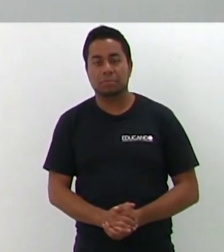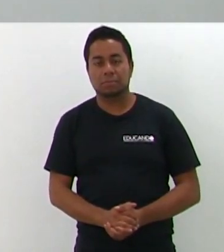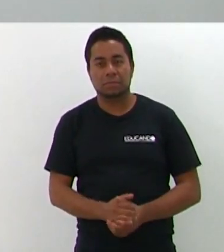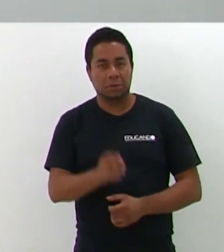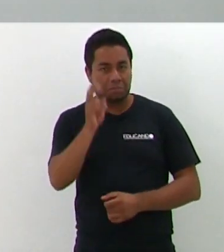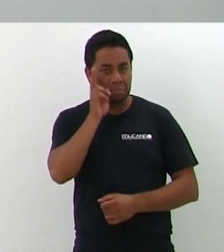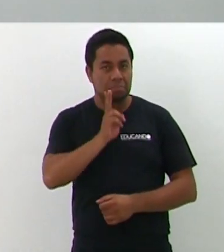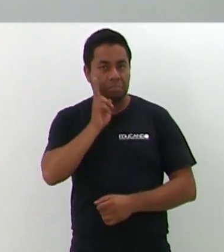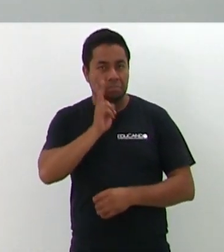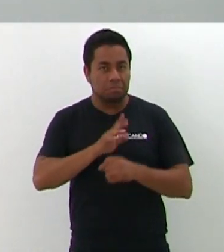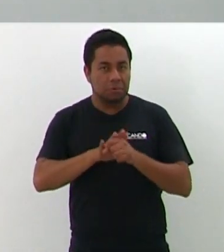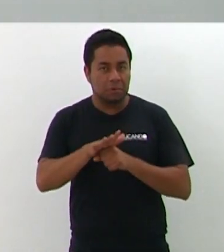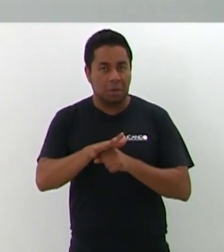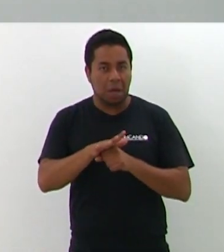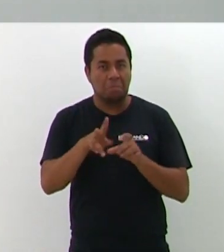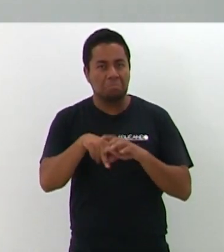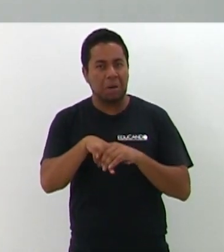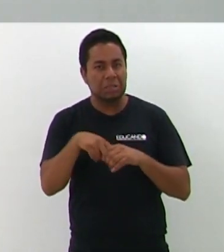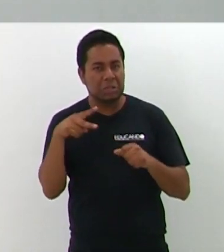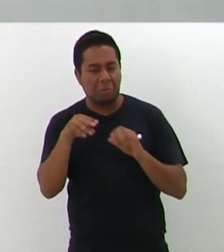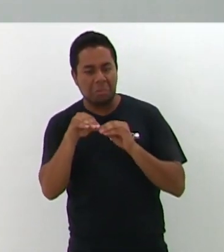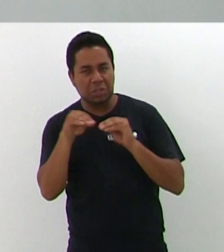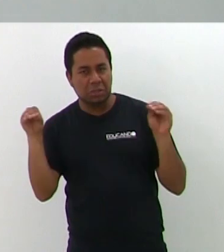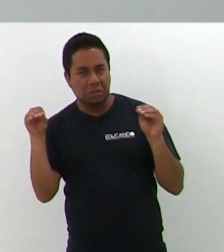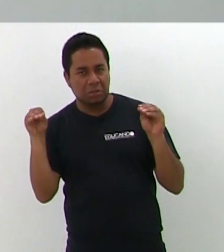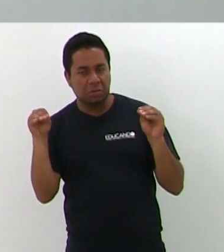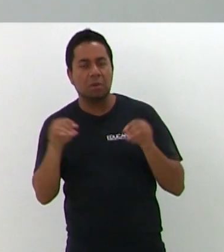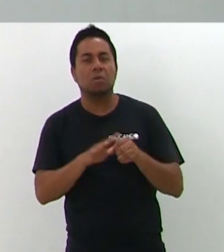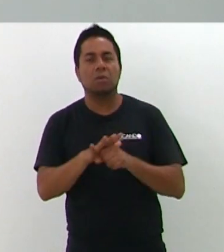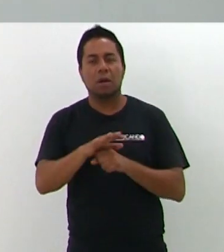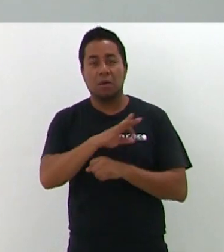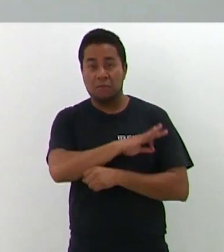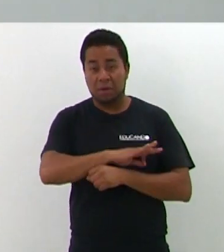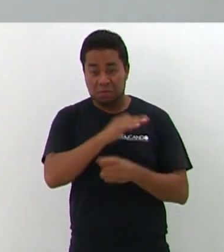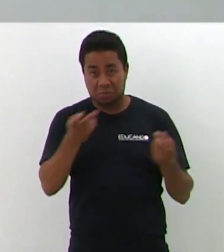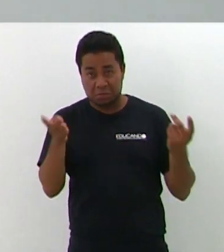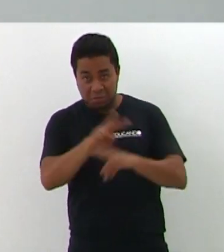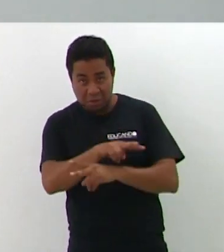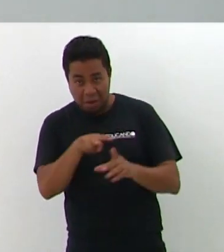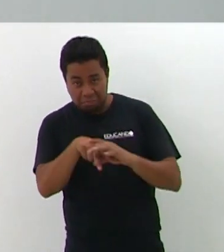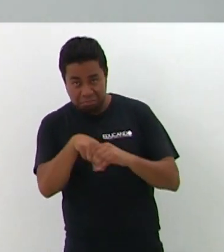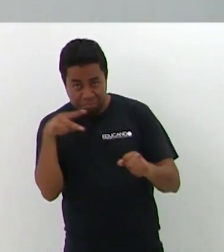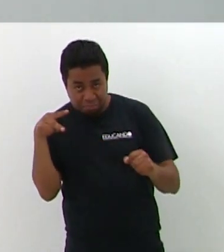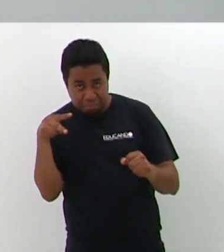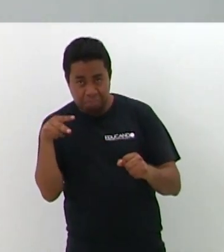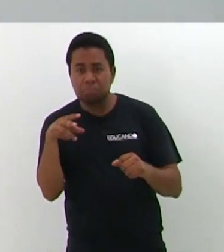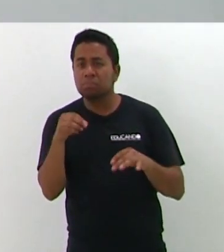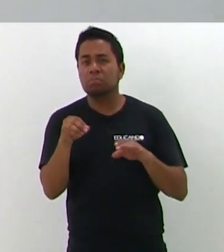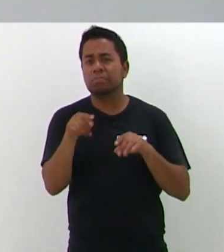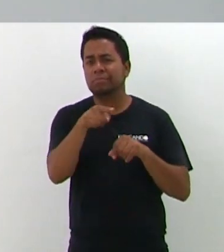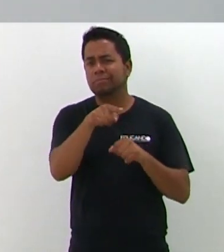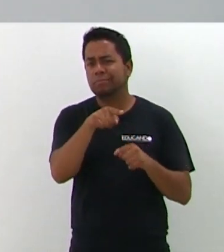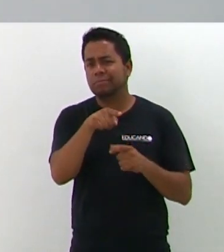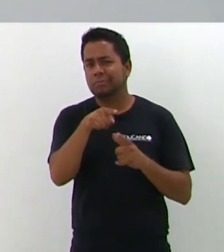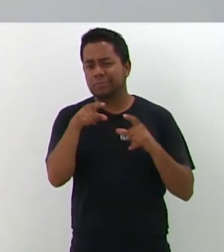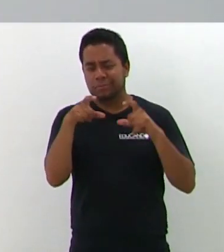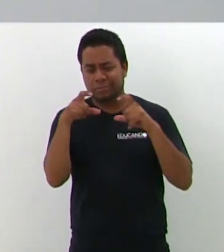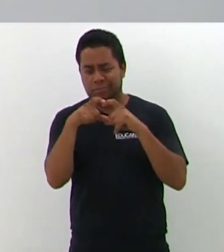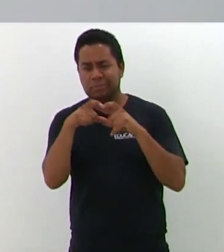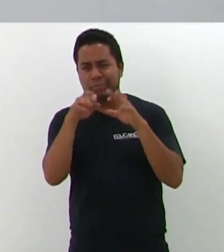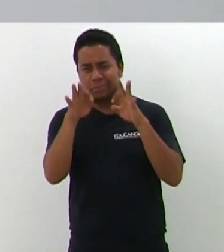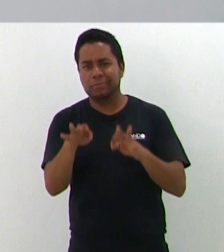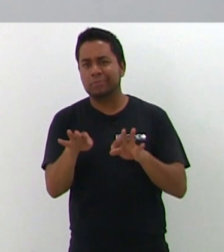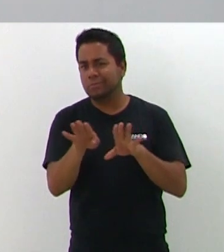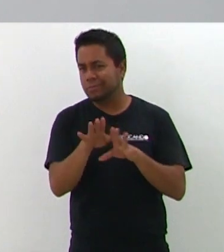Vamos a ver. Vacío. ¿Sería lo contrario de feliz? No. ¿Cómo diría nuestra tarjeta que sería